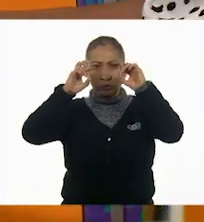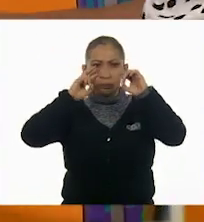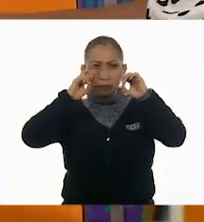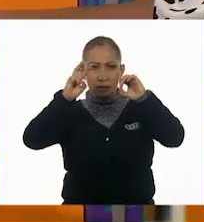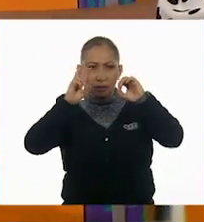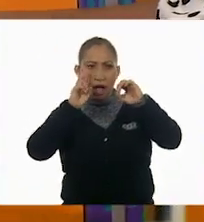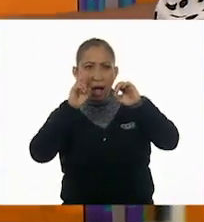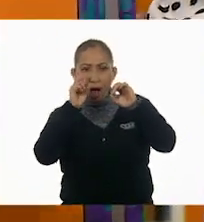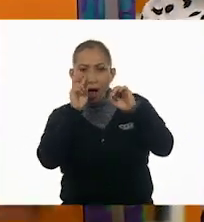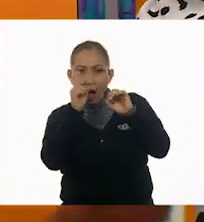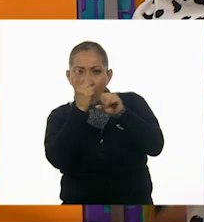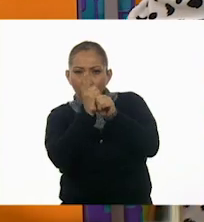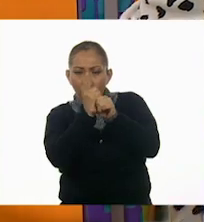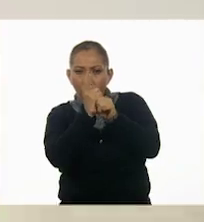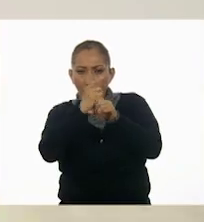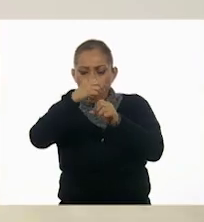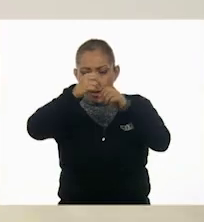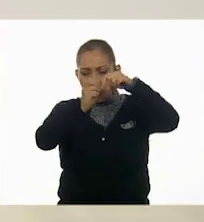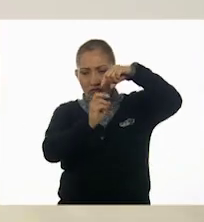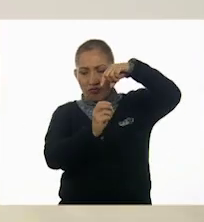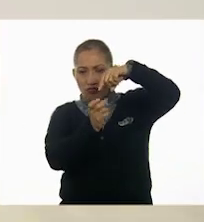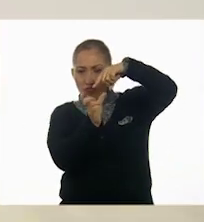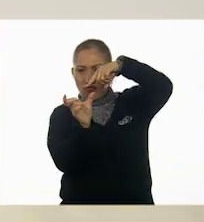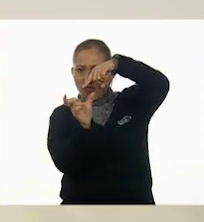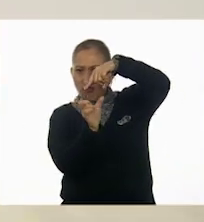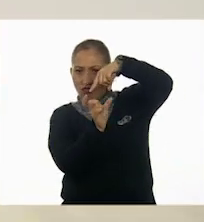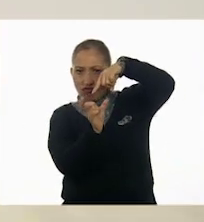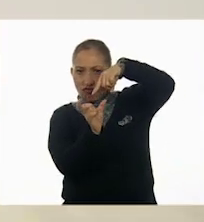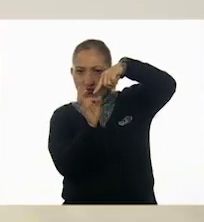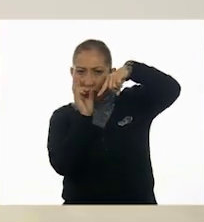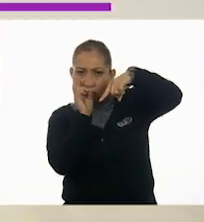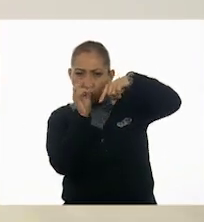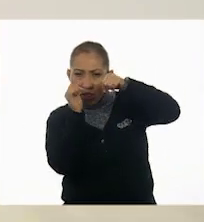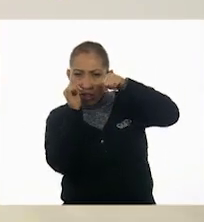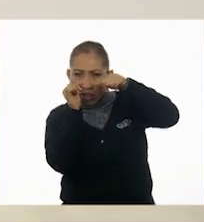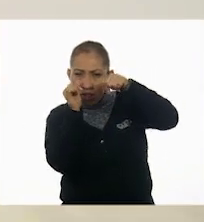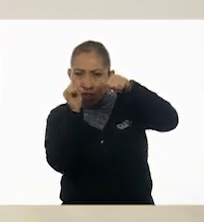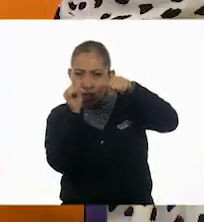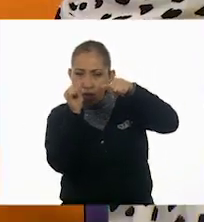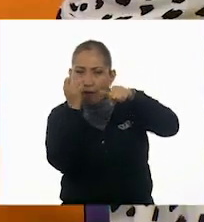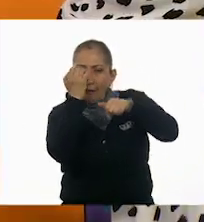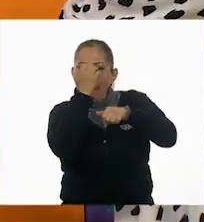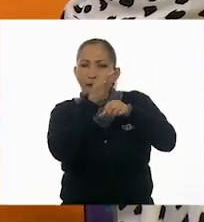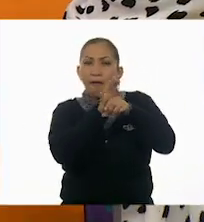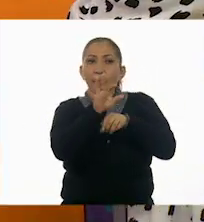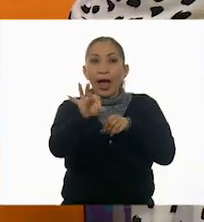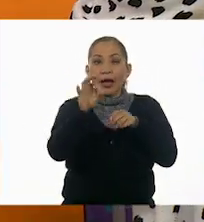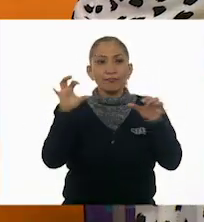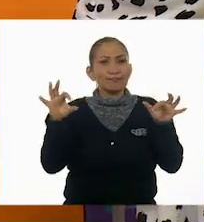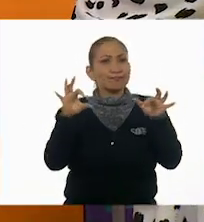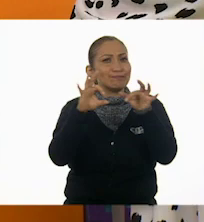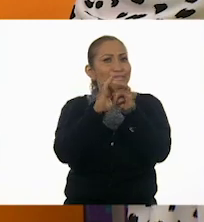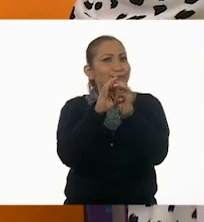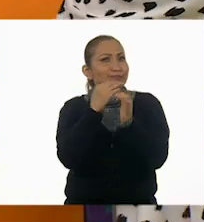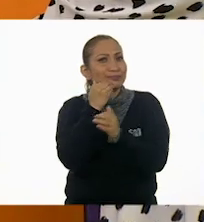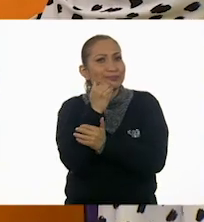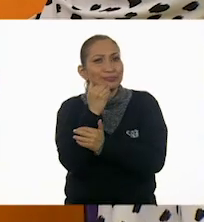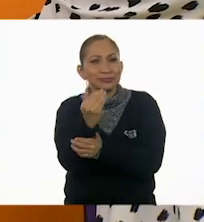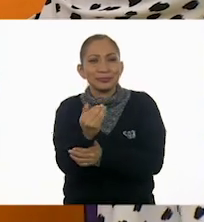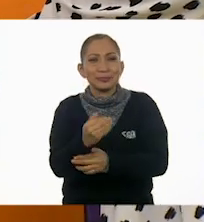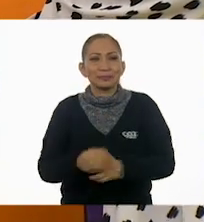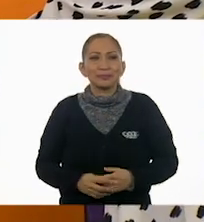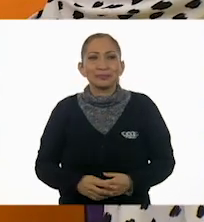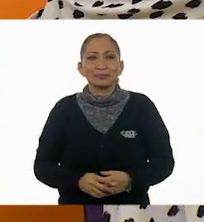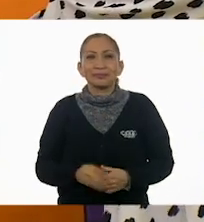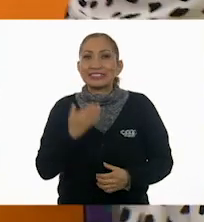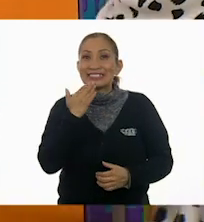se parece. Ah, por eso, como dices, hay que observar muy bien. ¡En mono perfecto!